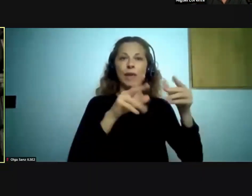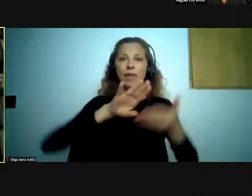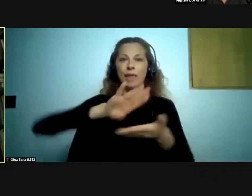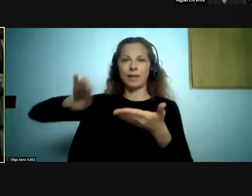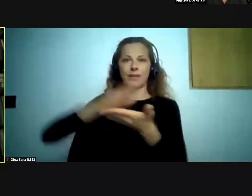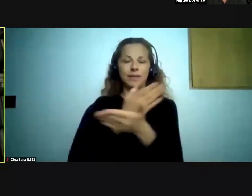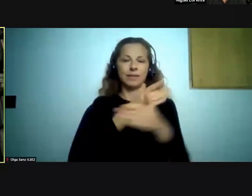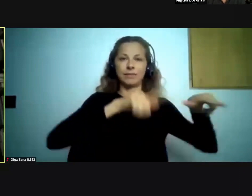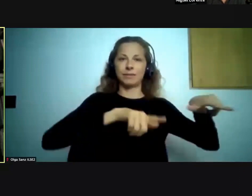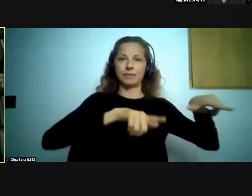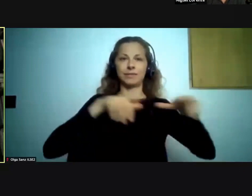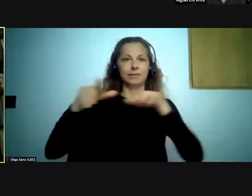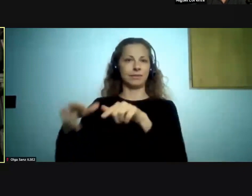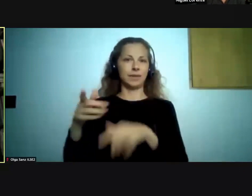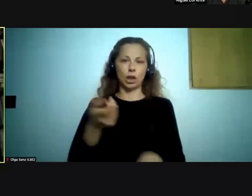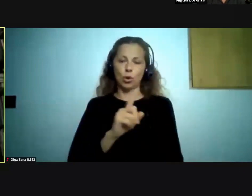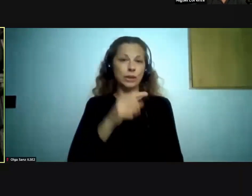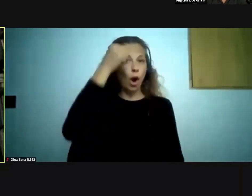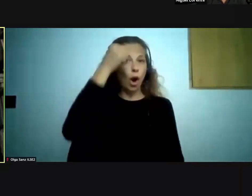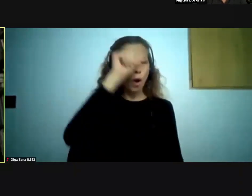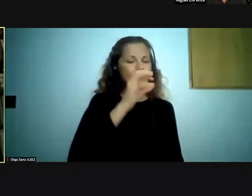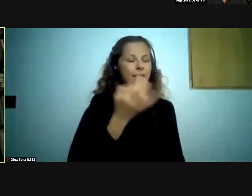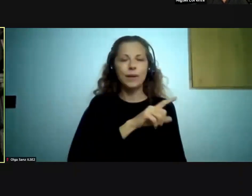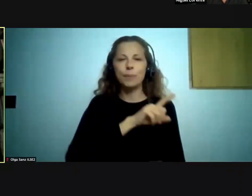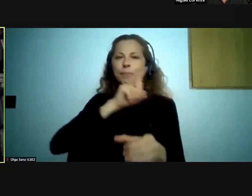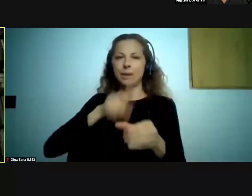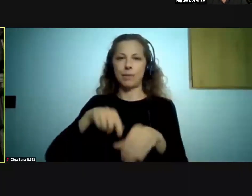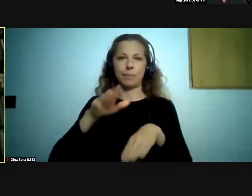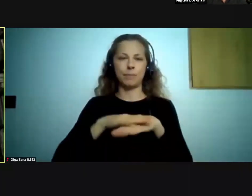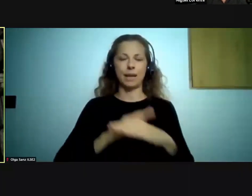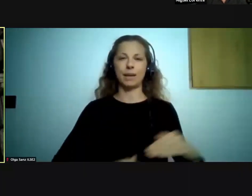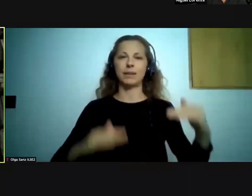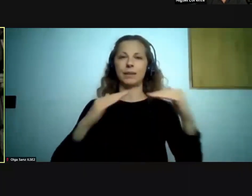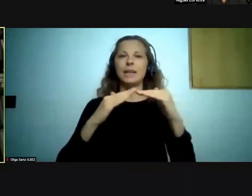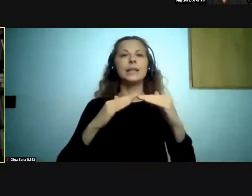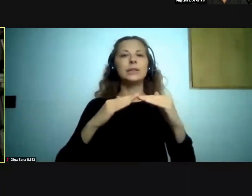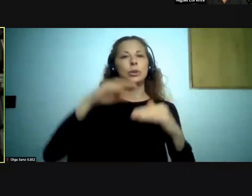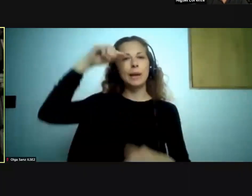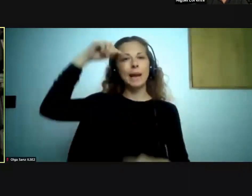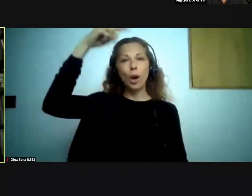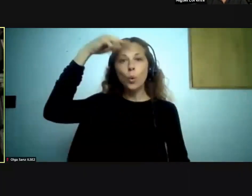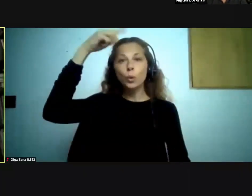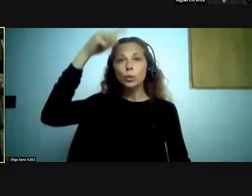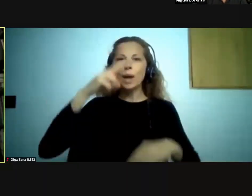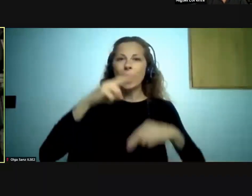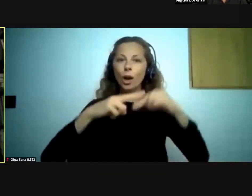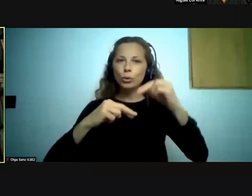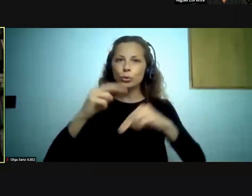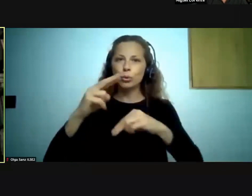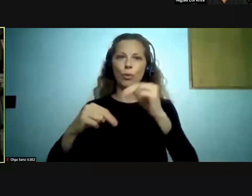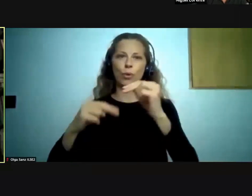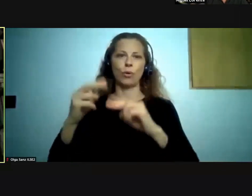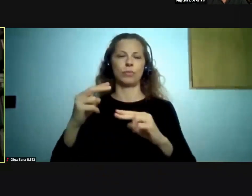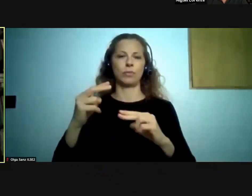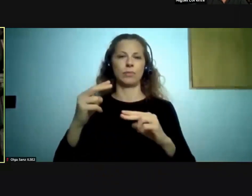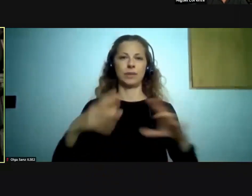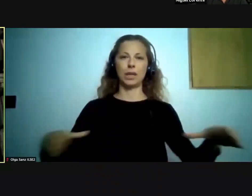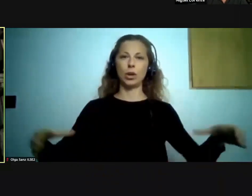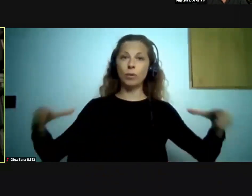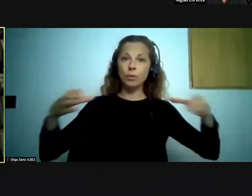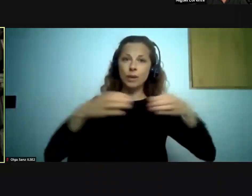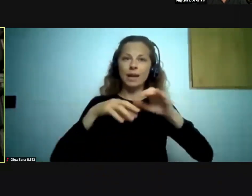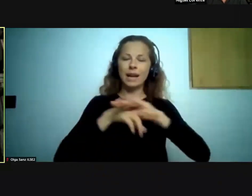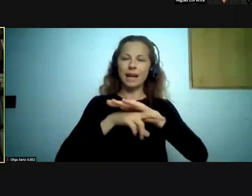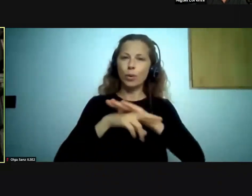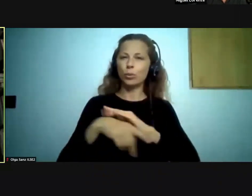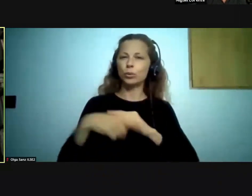hombres para alcanzar esa igualdad y para construir una cultura que no es solamente una distribución homogénea, armónica de los recursos, de los